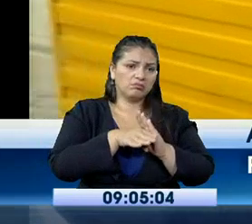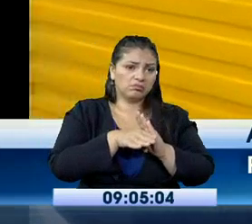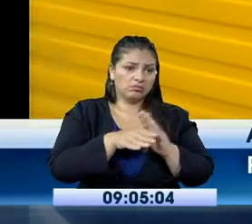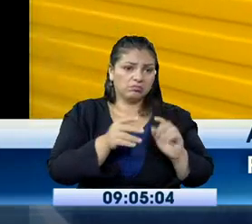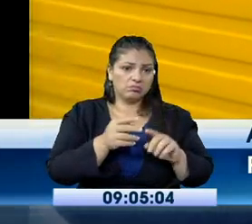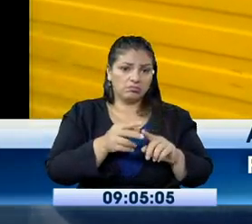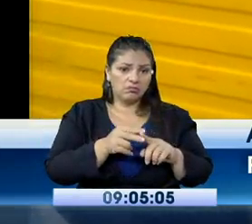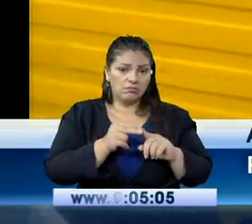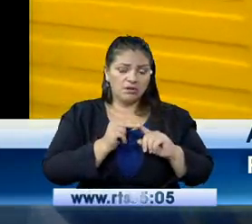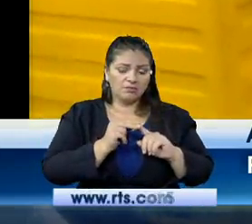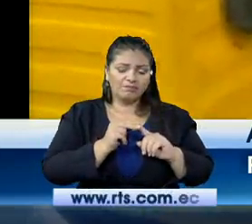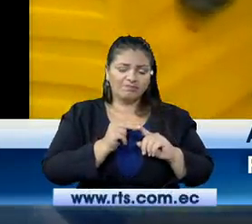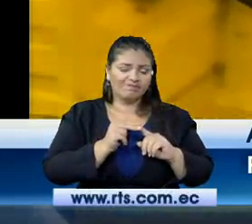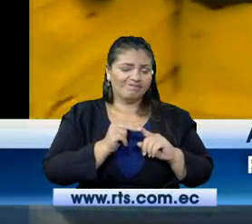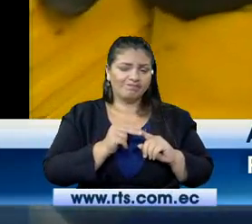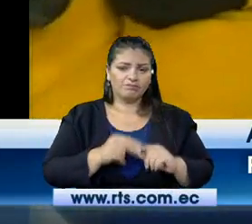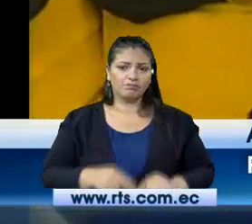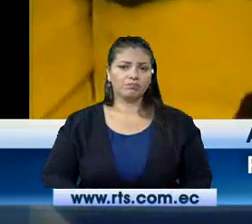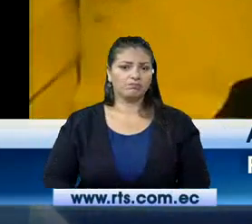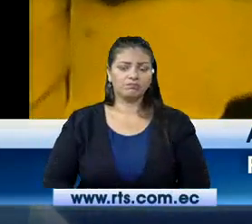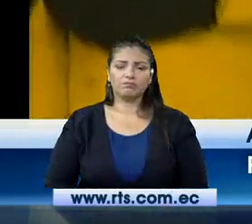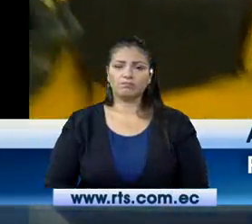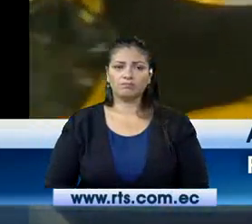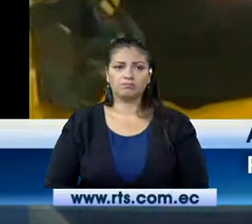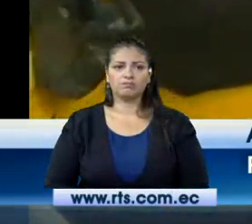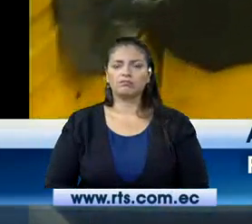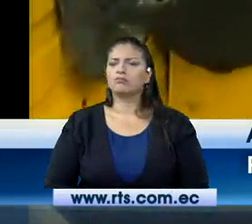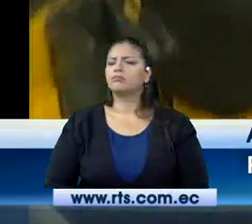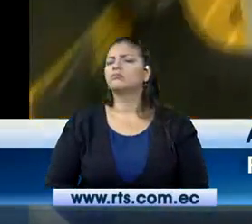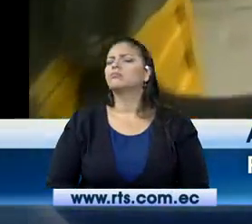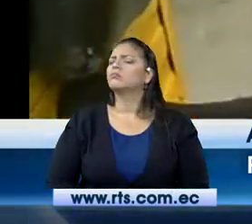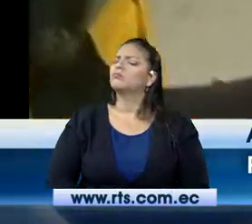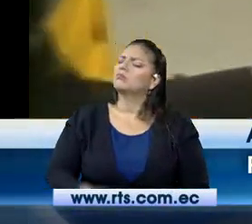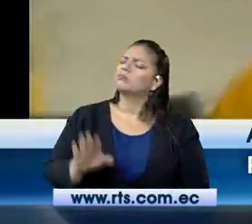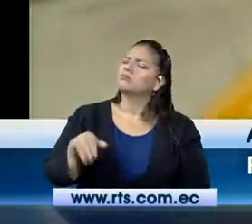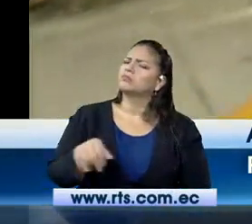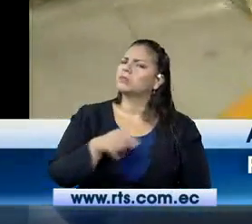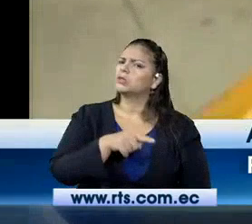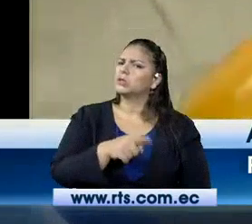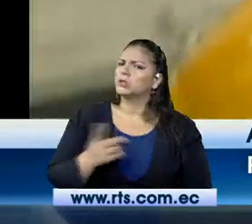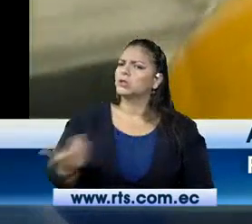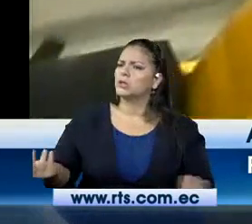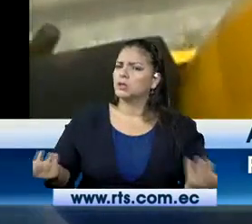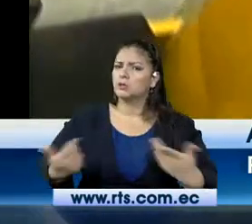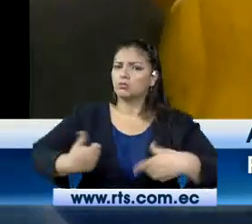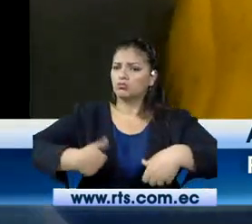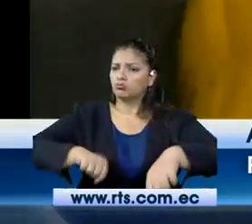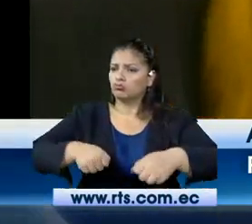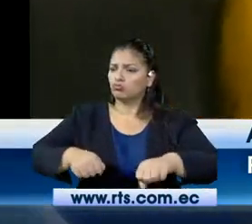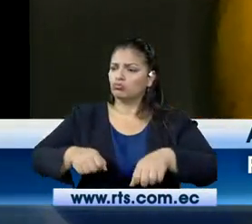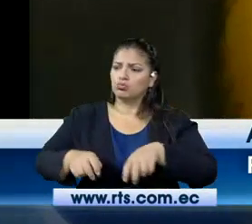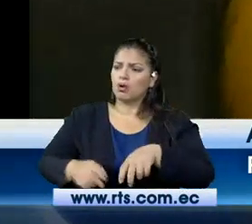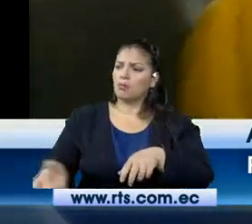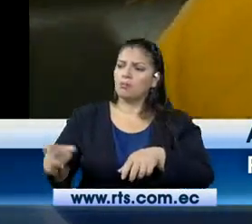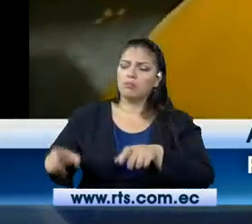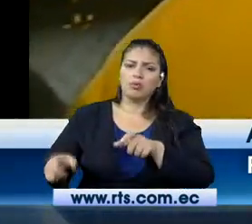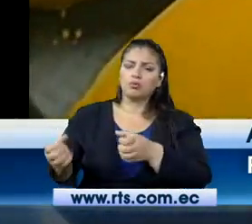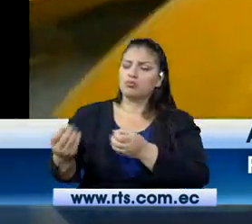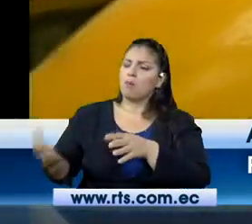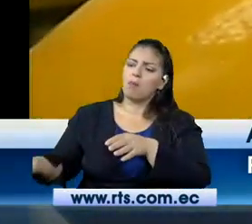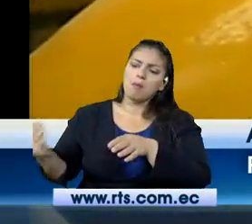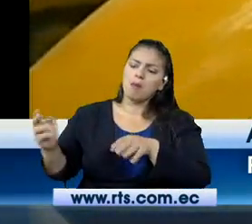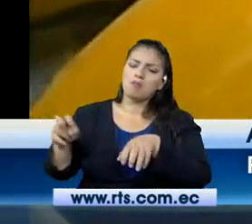está yendo aquí el negocio en el sur, en la Trinitaria? Sí es muy utilizada y necesaria la Tricimoto. Lamentablemente nosotros lo parquemos allá,